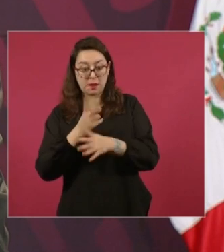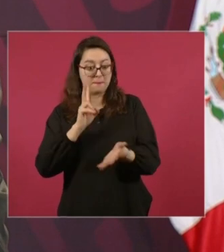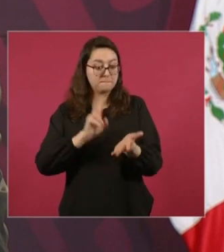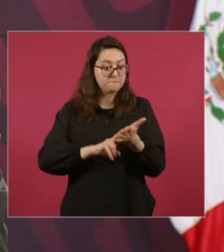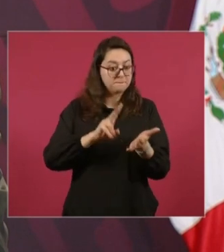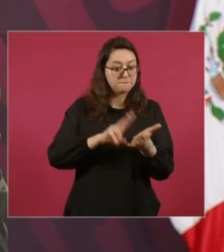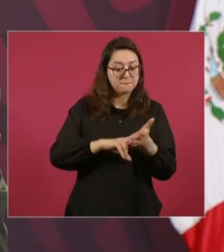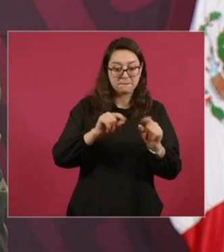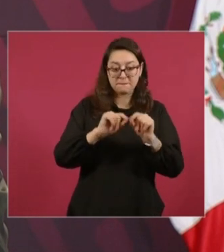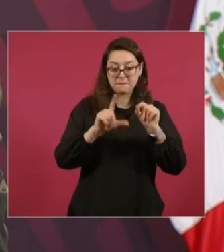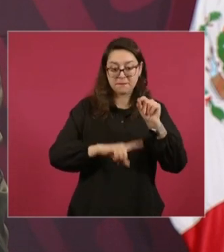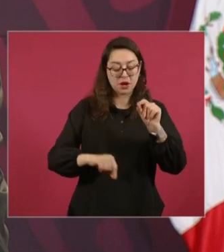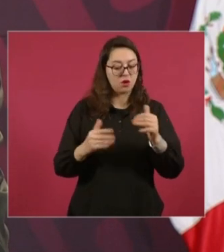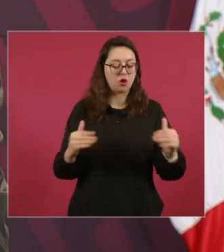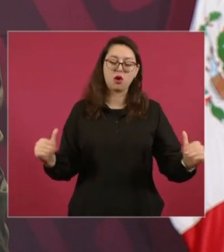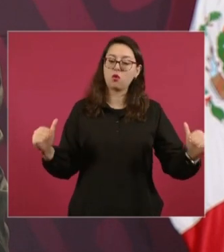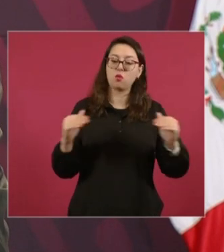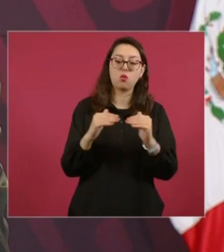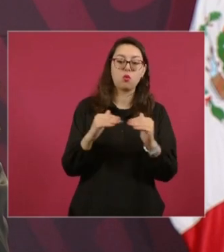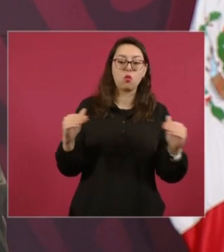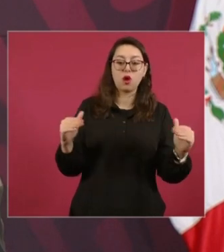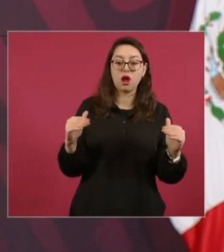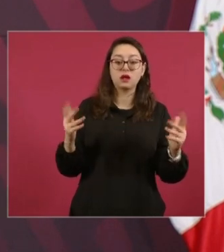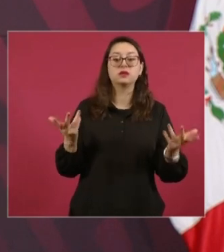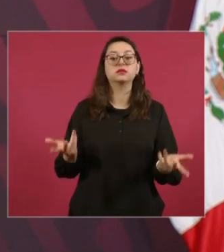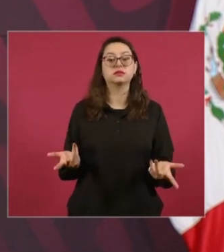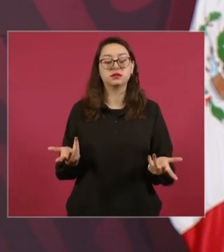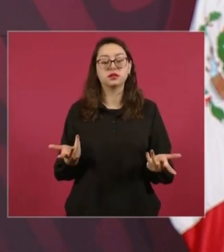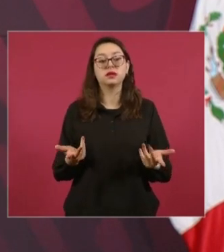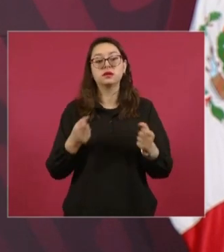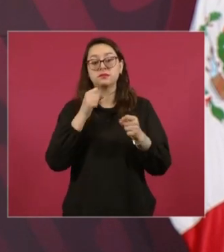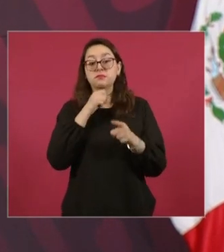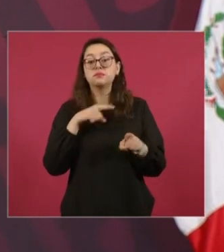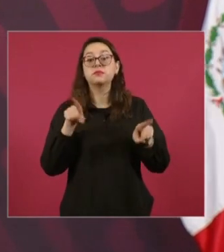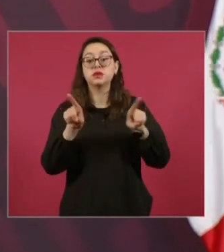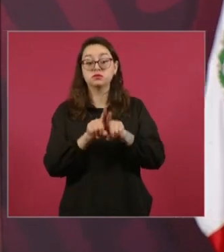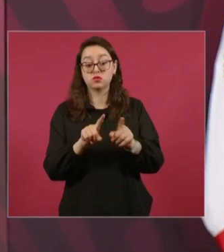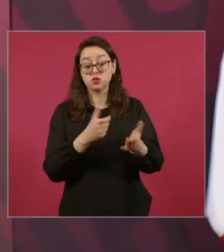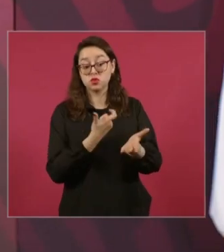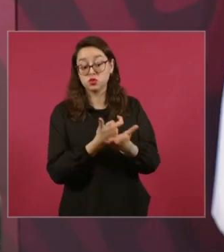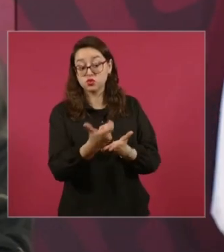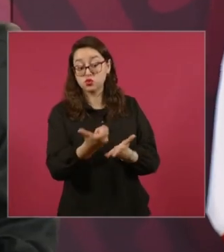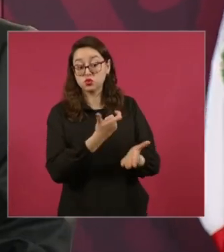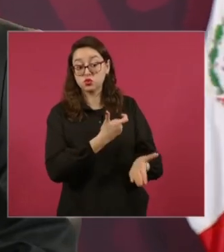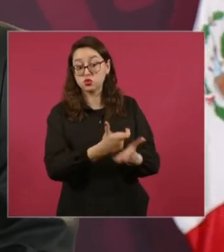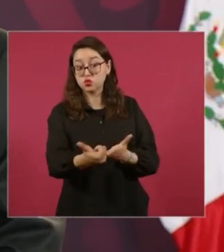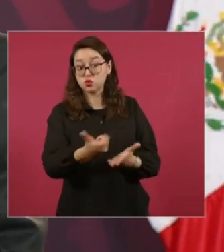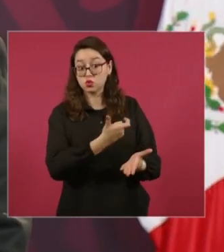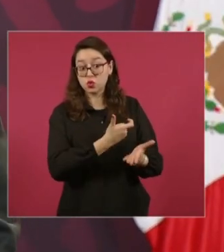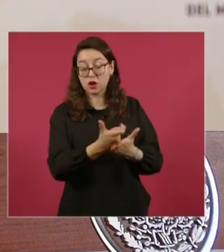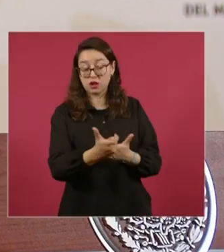del otro lado de la frontera y que aumentara el salario mínimo